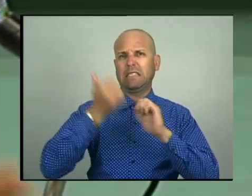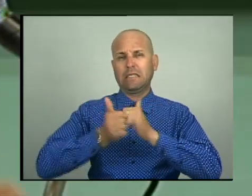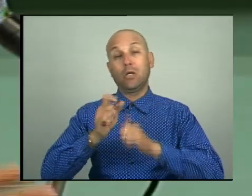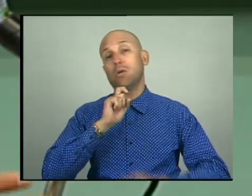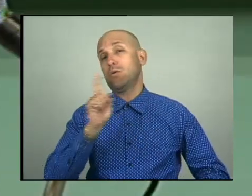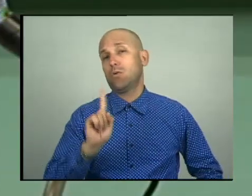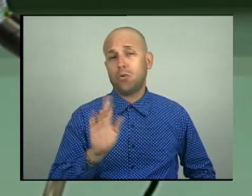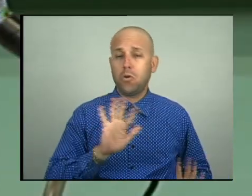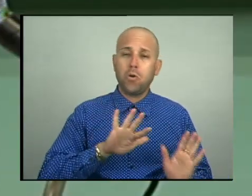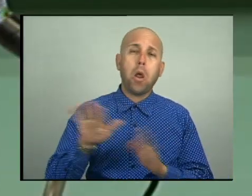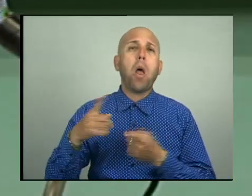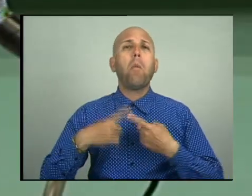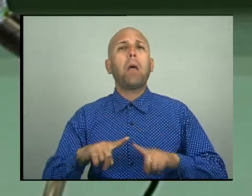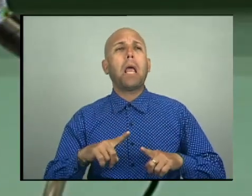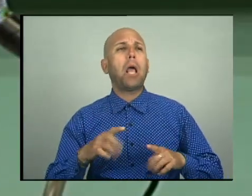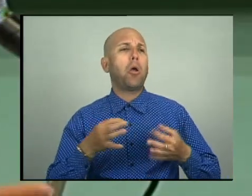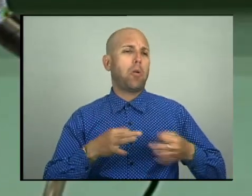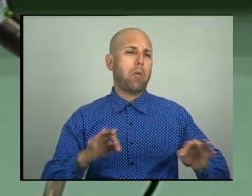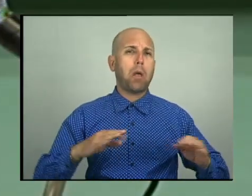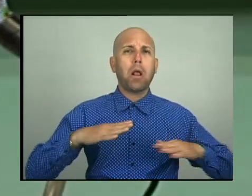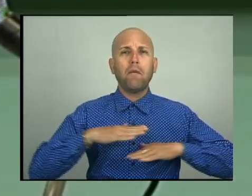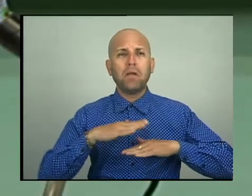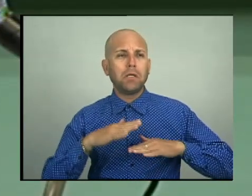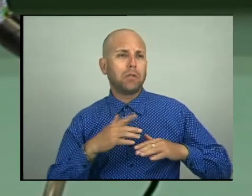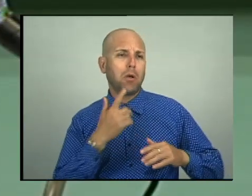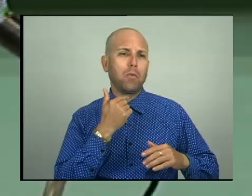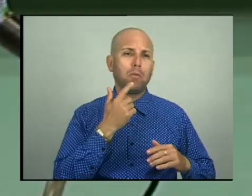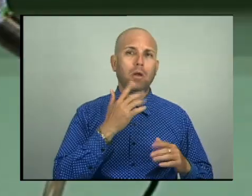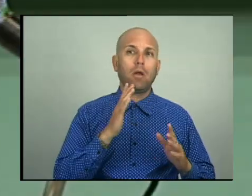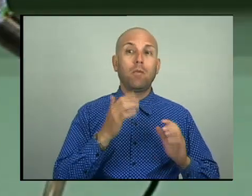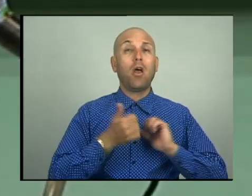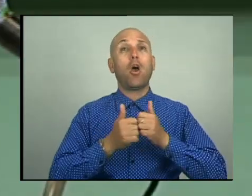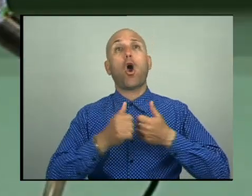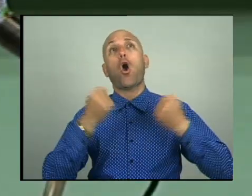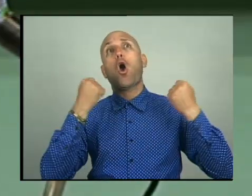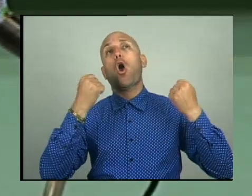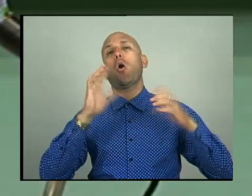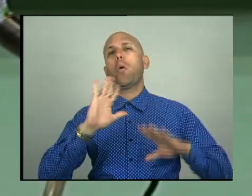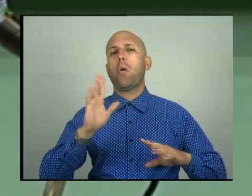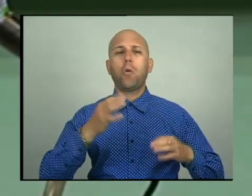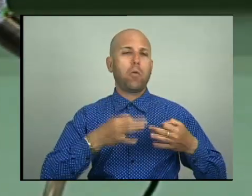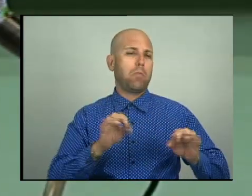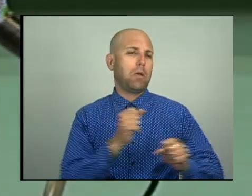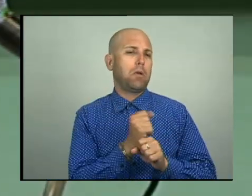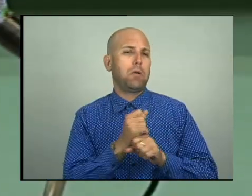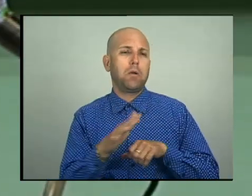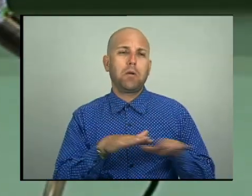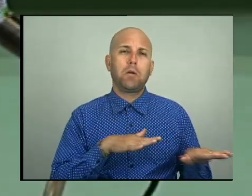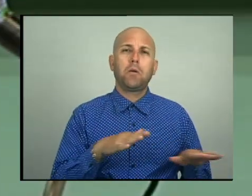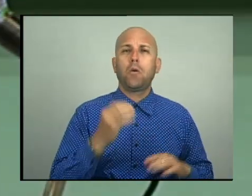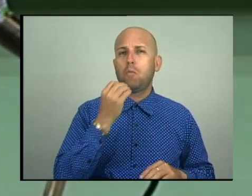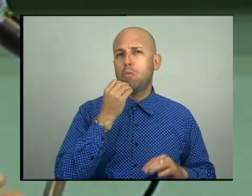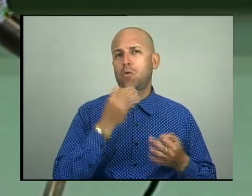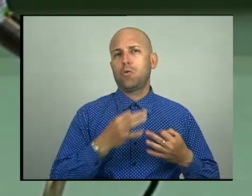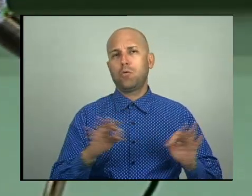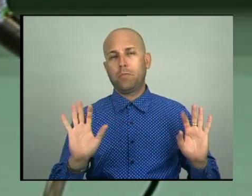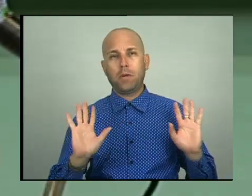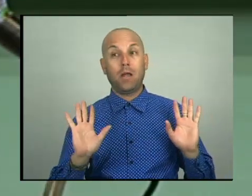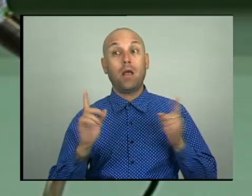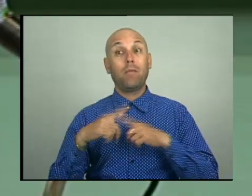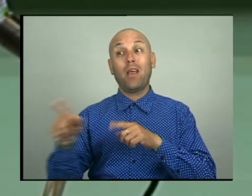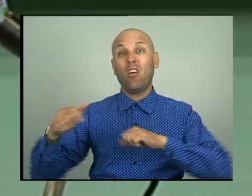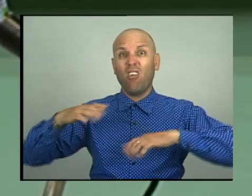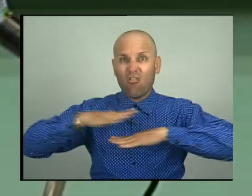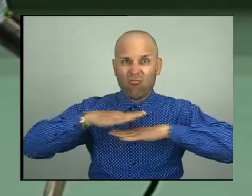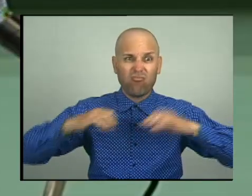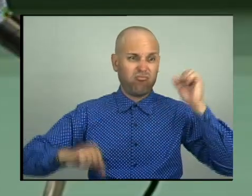llevar una actividad física adecuada sin practicar deporte, y el propio desarrollo